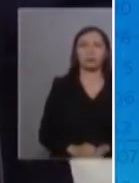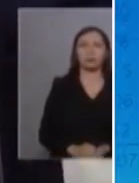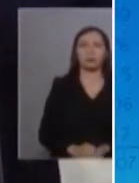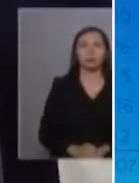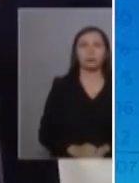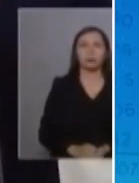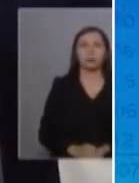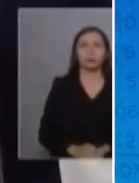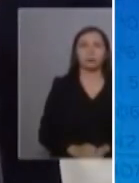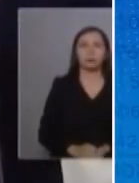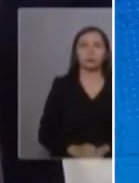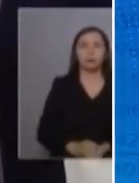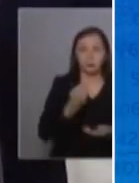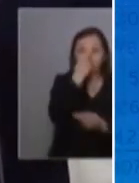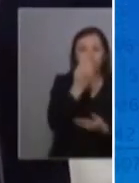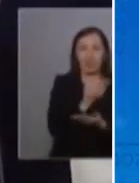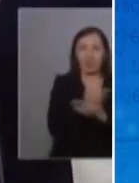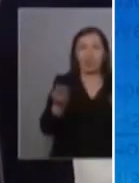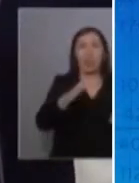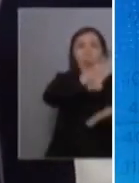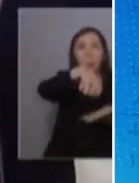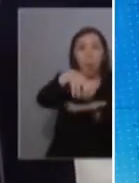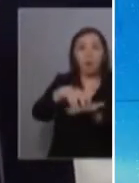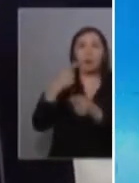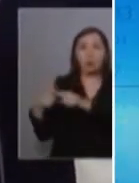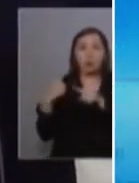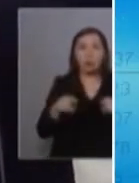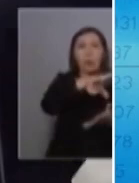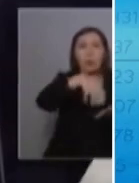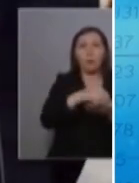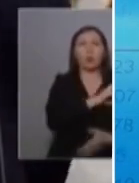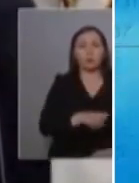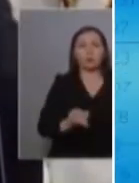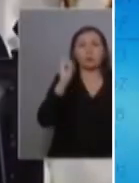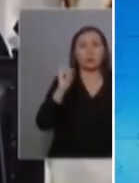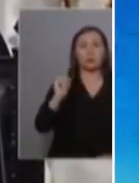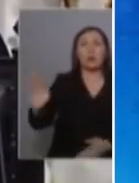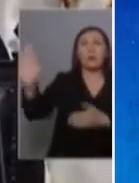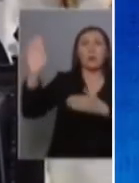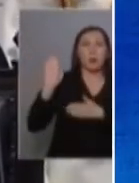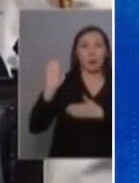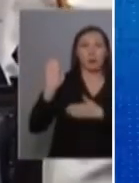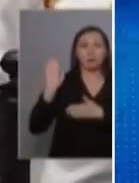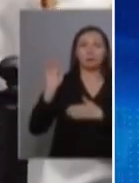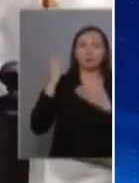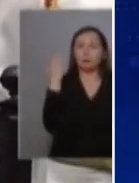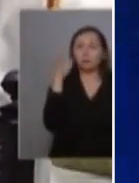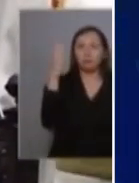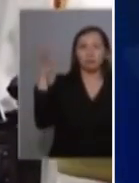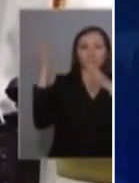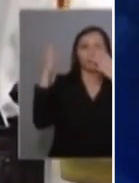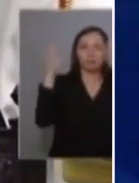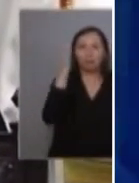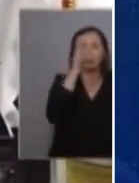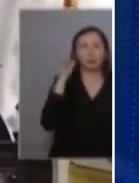ellos en el Consejo Constituyente anterior fue que los partidos de izquierda y los partidos antisistema que